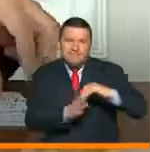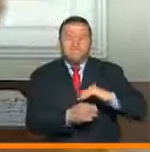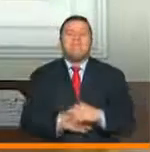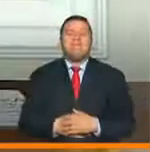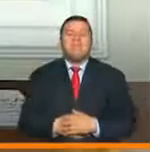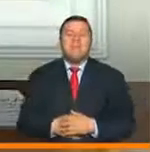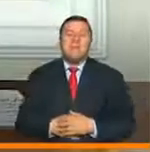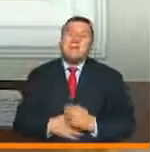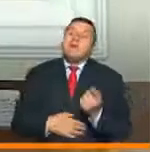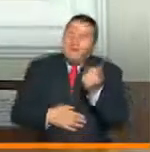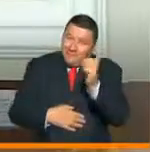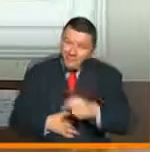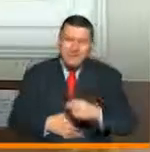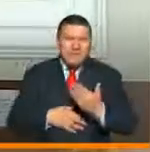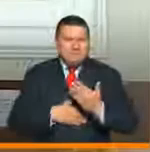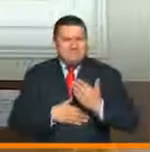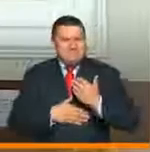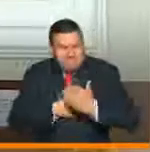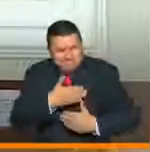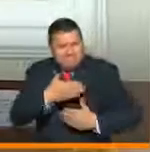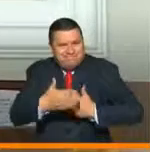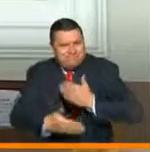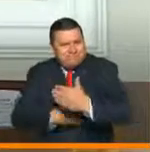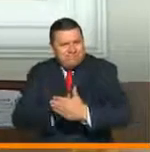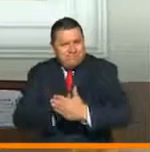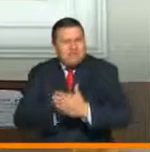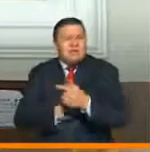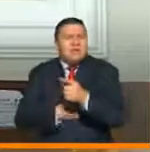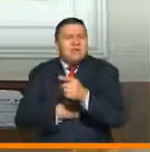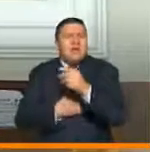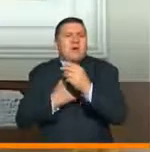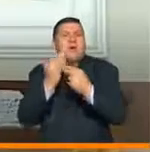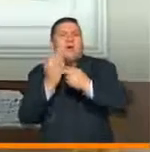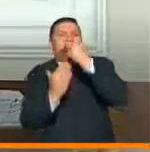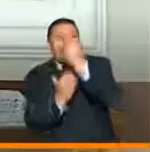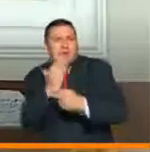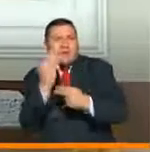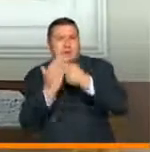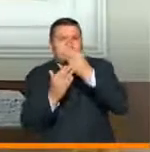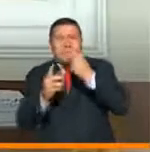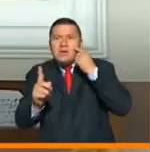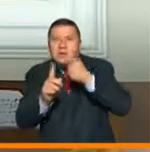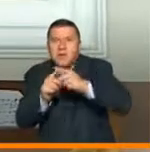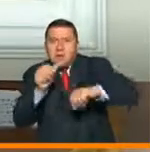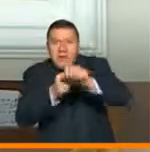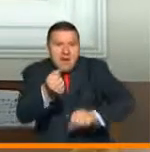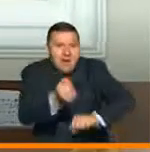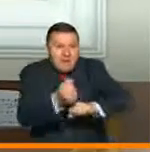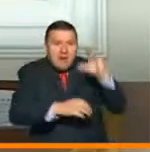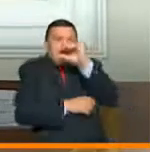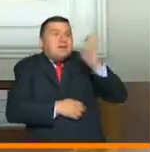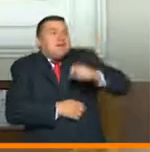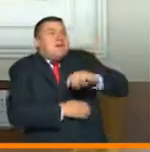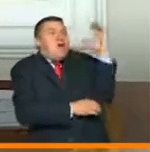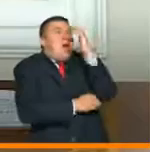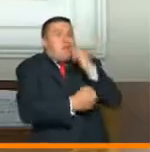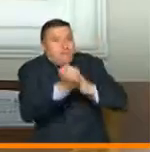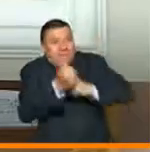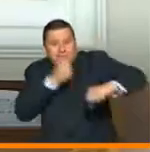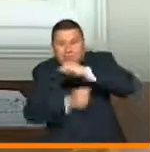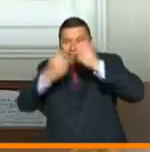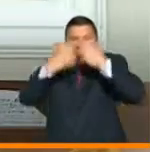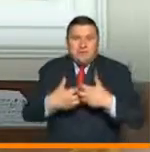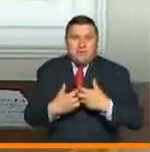que podamos avanzar en todos los proyectos de reactivación que necesita nuestro país para